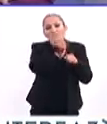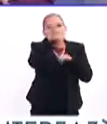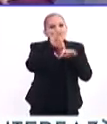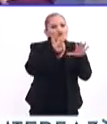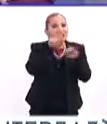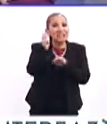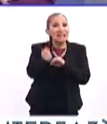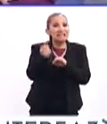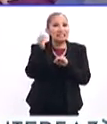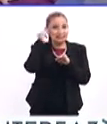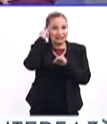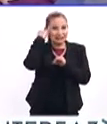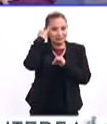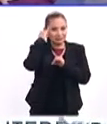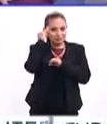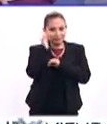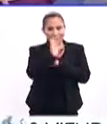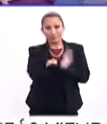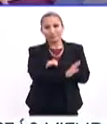que ver con los indios, esos